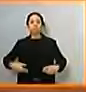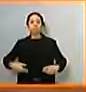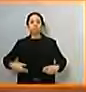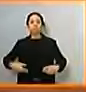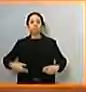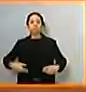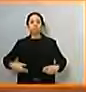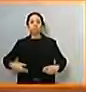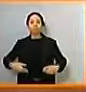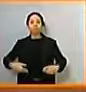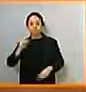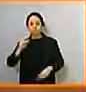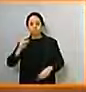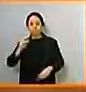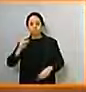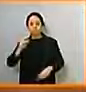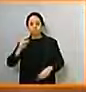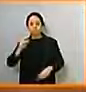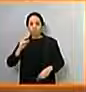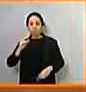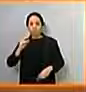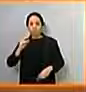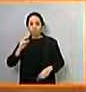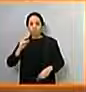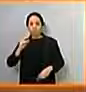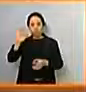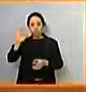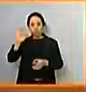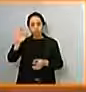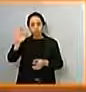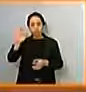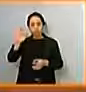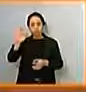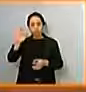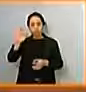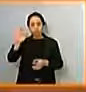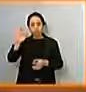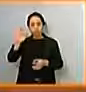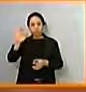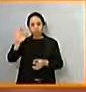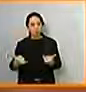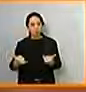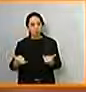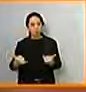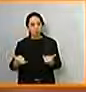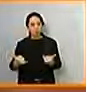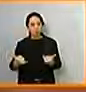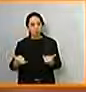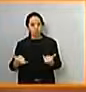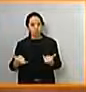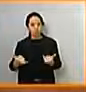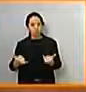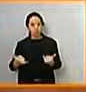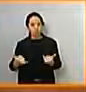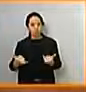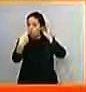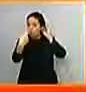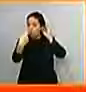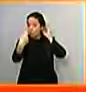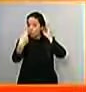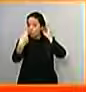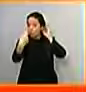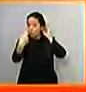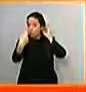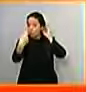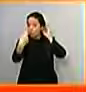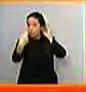derecha, otros números relacionados 19 y 35. Ahora el número ganador para más uno.